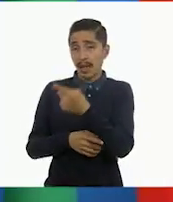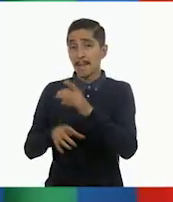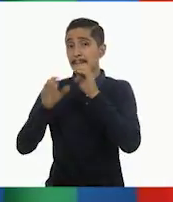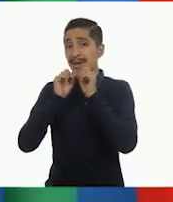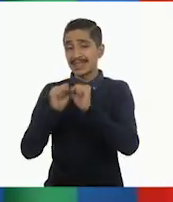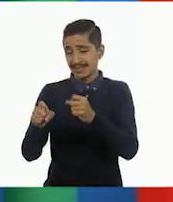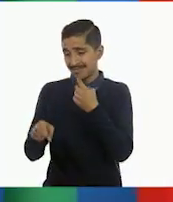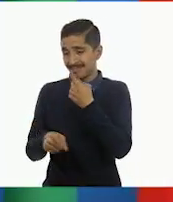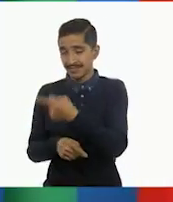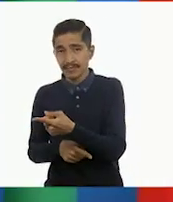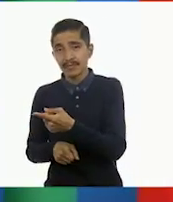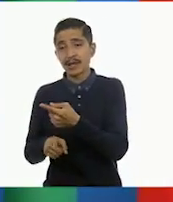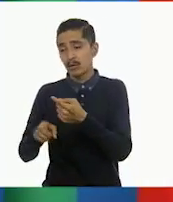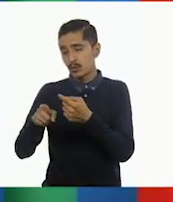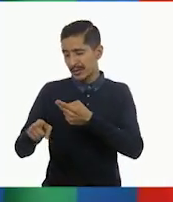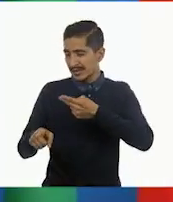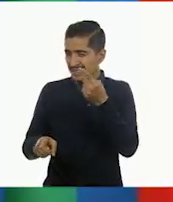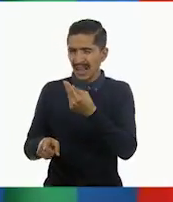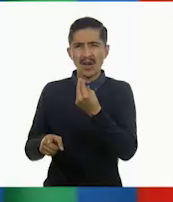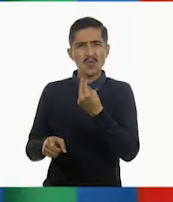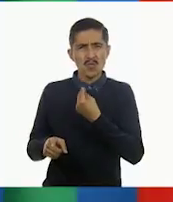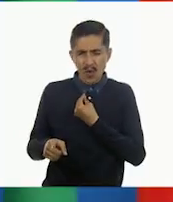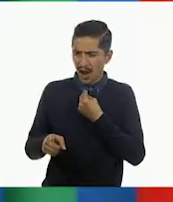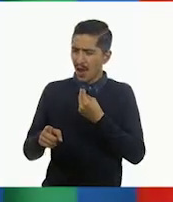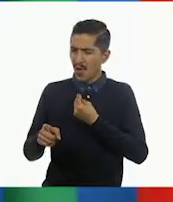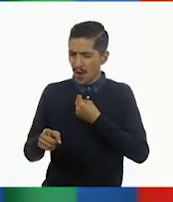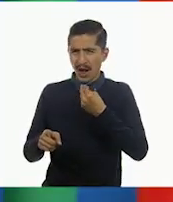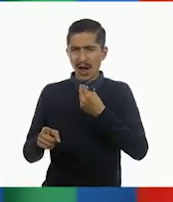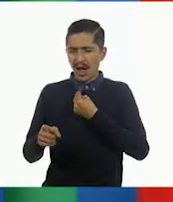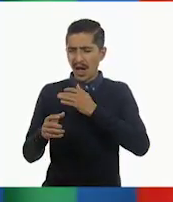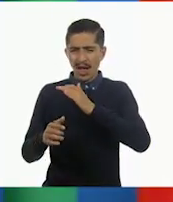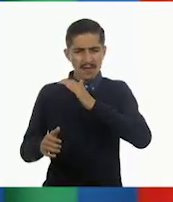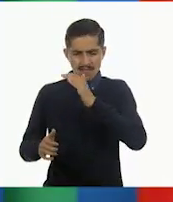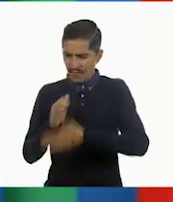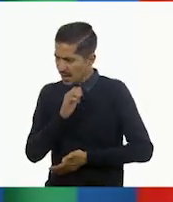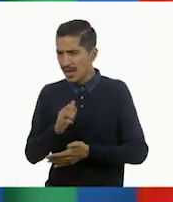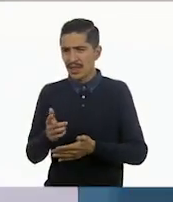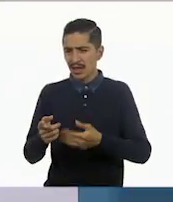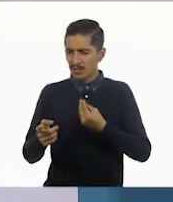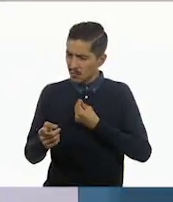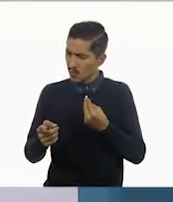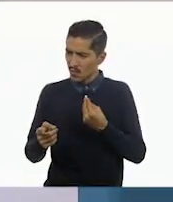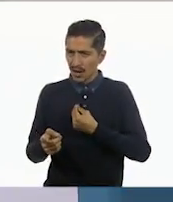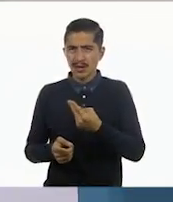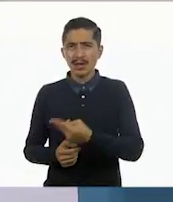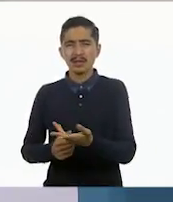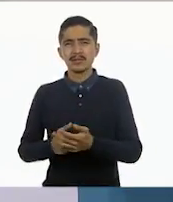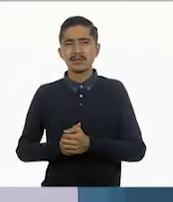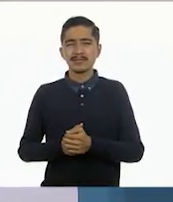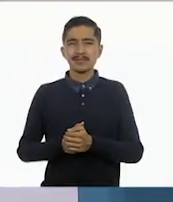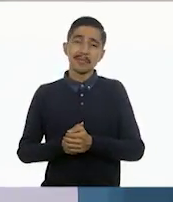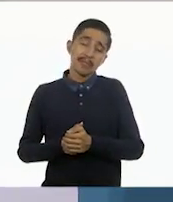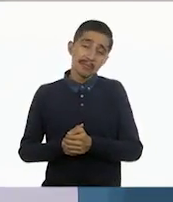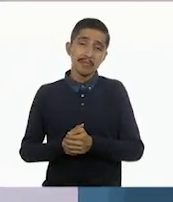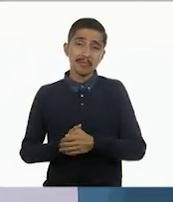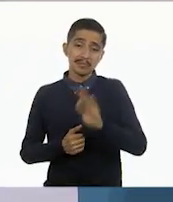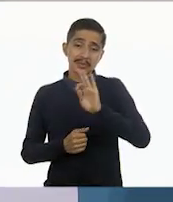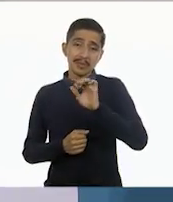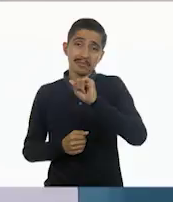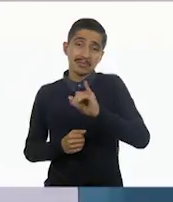le estaba diciendo a Maximiliano que debía aguantar hasta el final y con dignidad. Sí, puede que esto sea